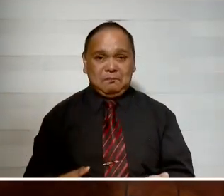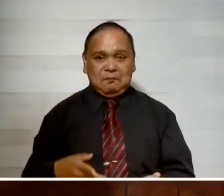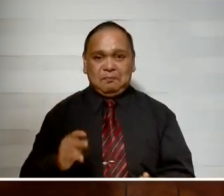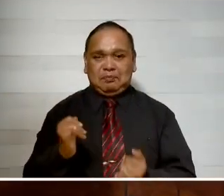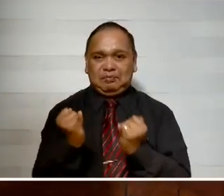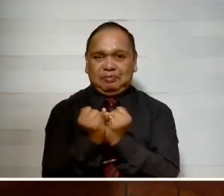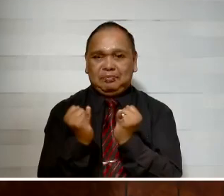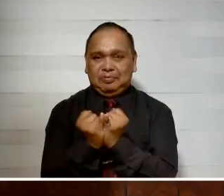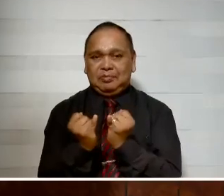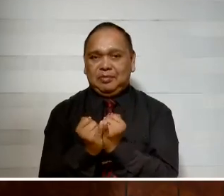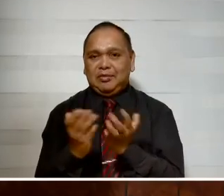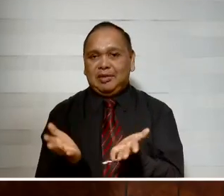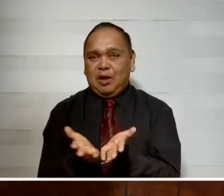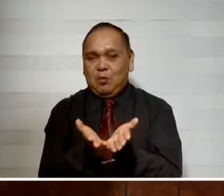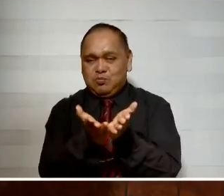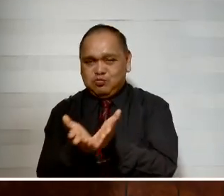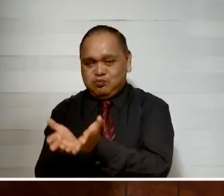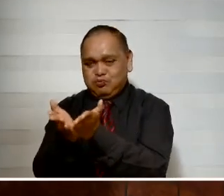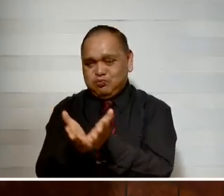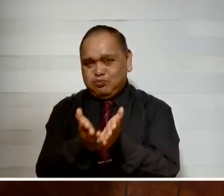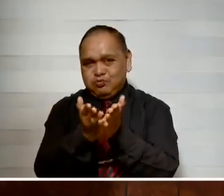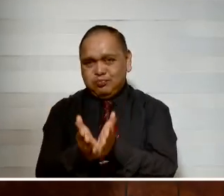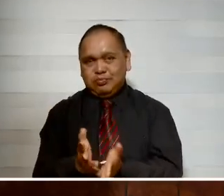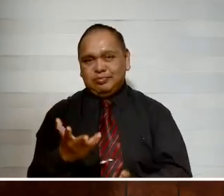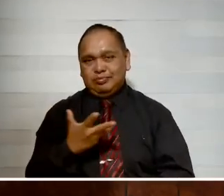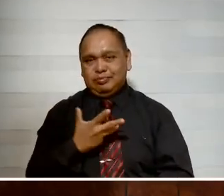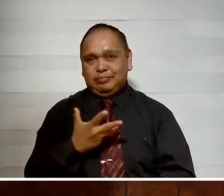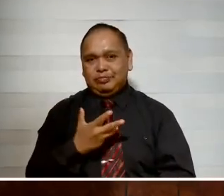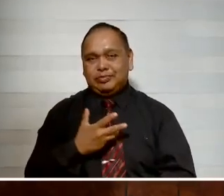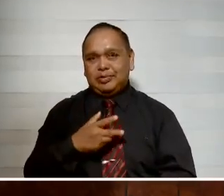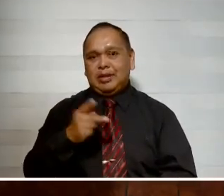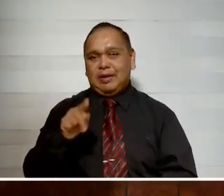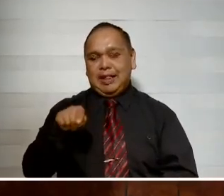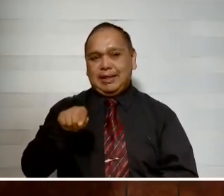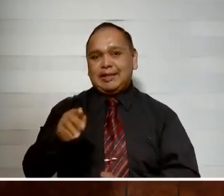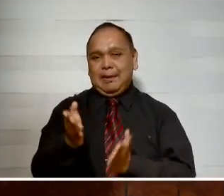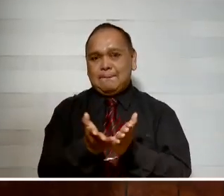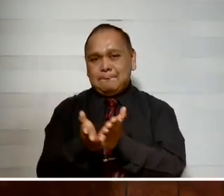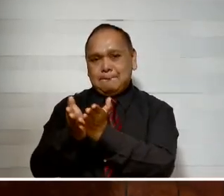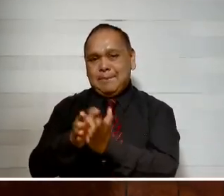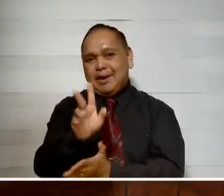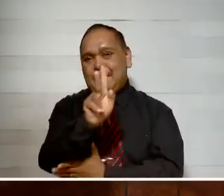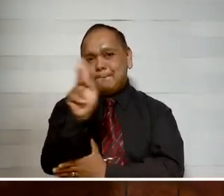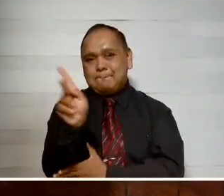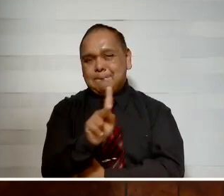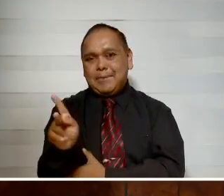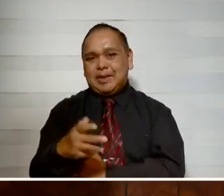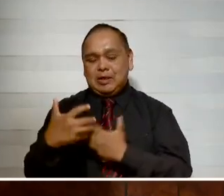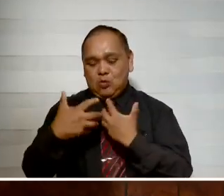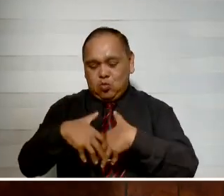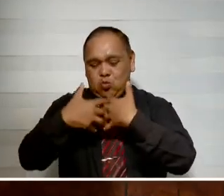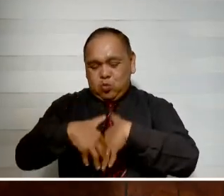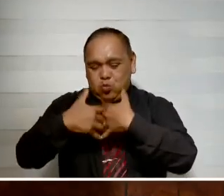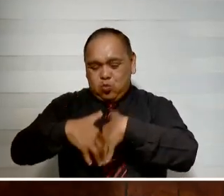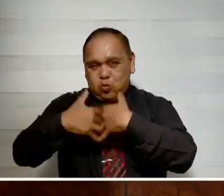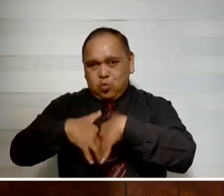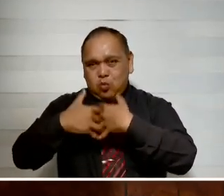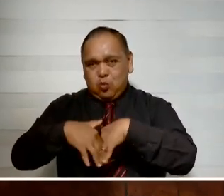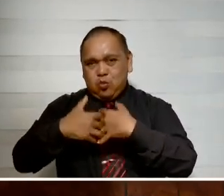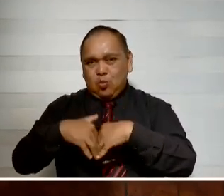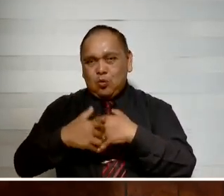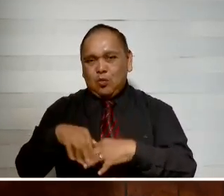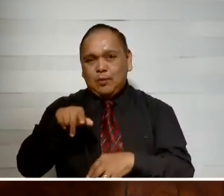viendo, tenían un barquito, bueno, estaba bien el barco, el paliceño, y tenía buen motor, era de fibra de